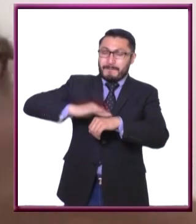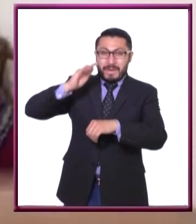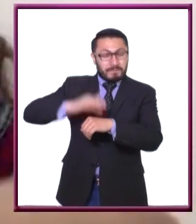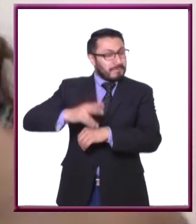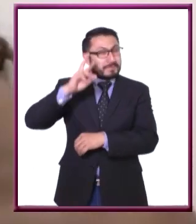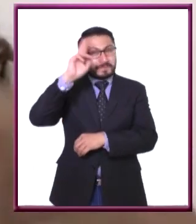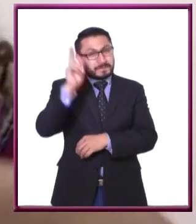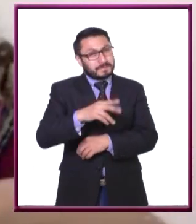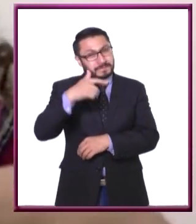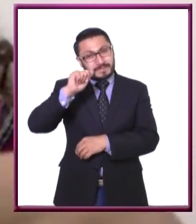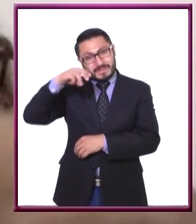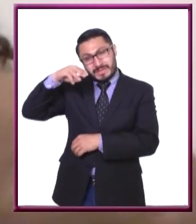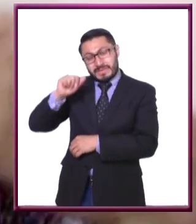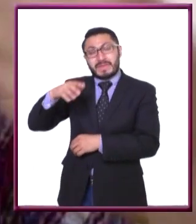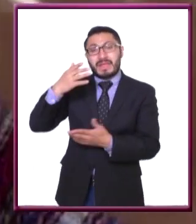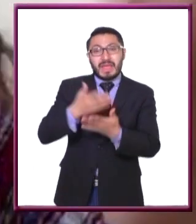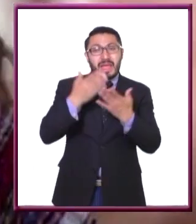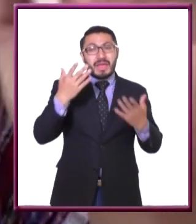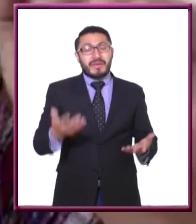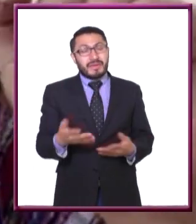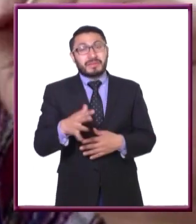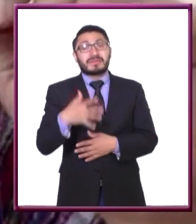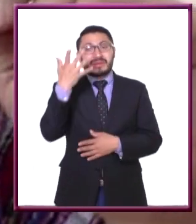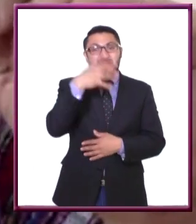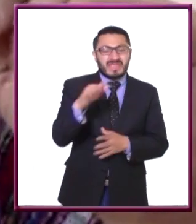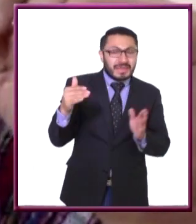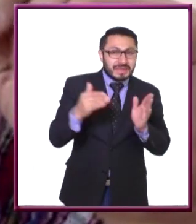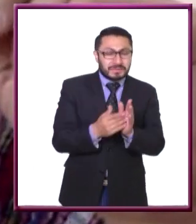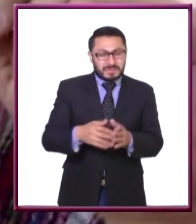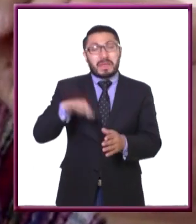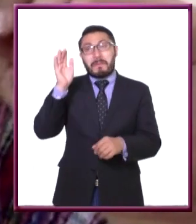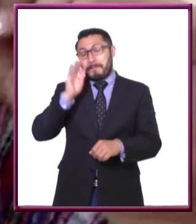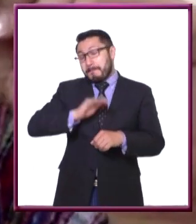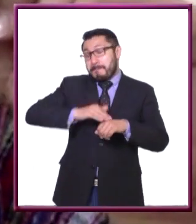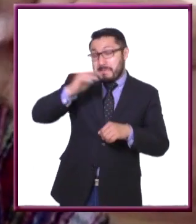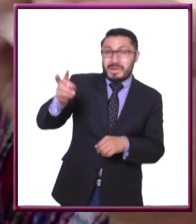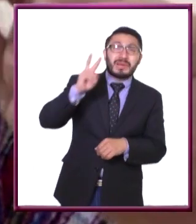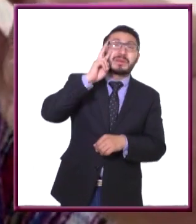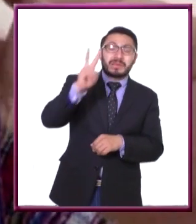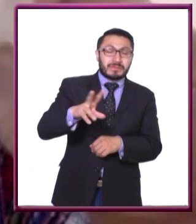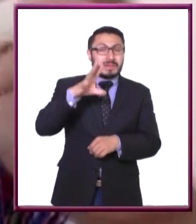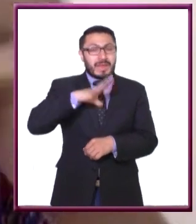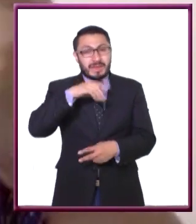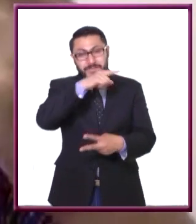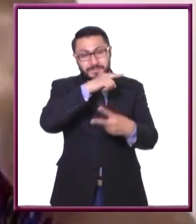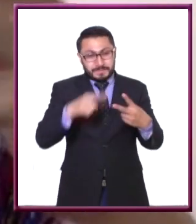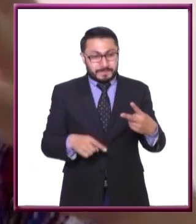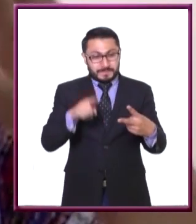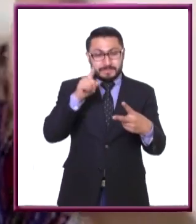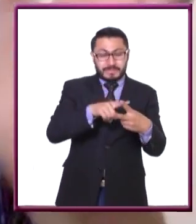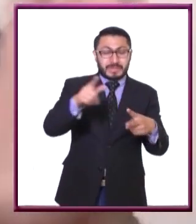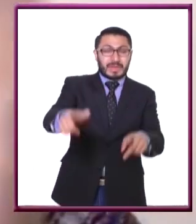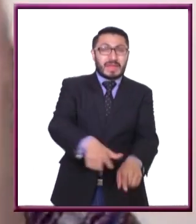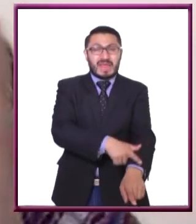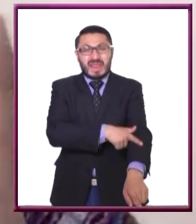más y más y más de estos, y ahora sabemos con casi 10,000 o más de estos que se han observado que hay de dos tipos: los que son largos,